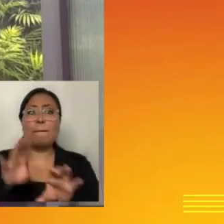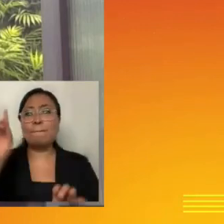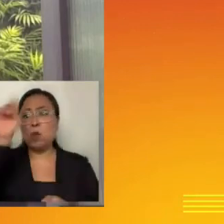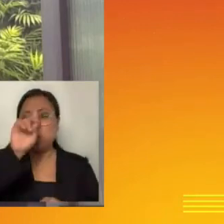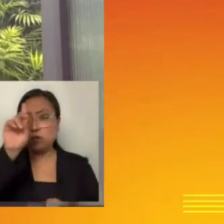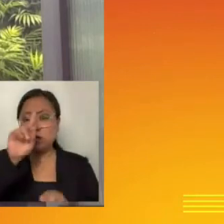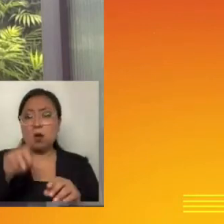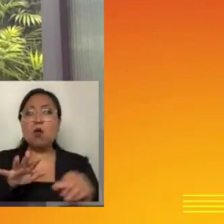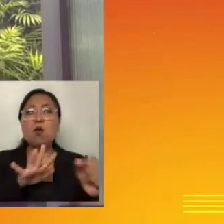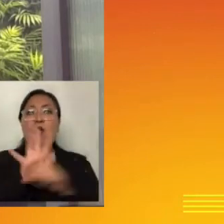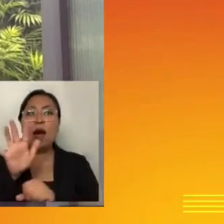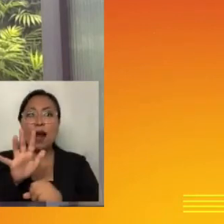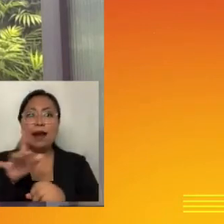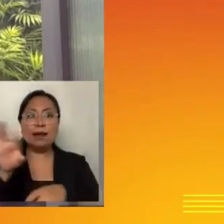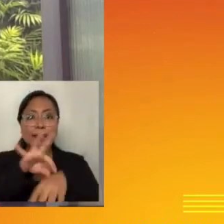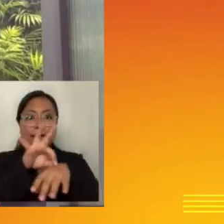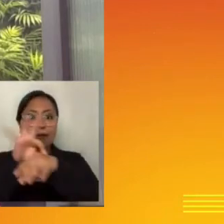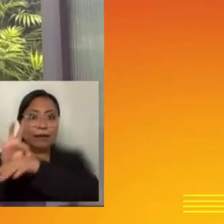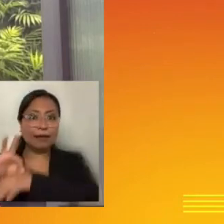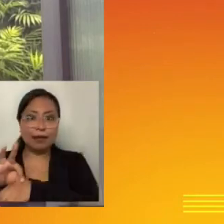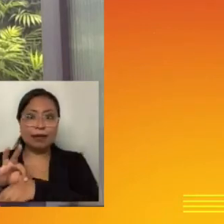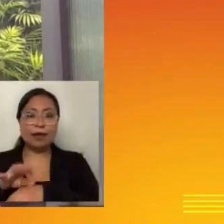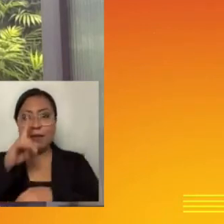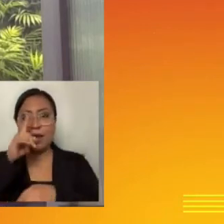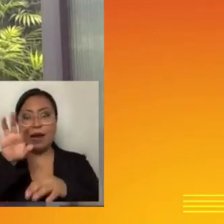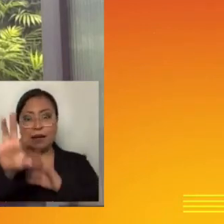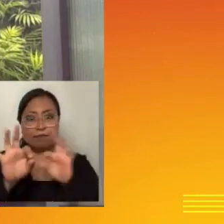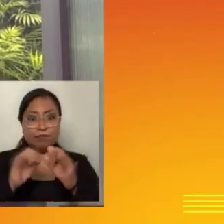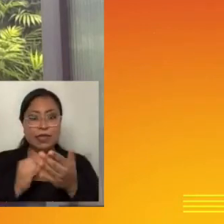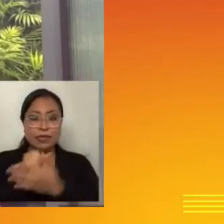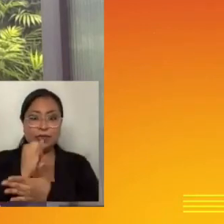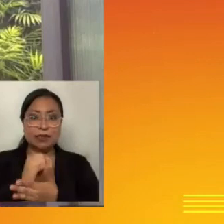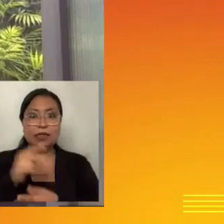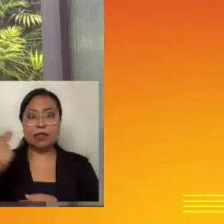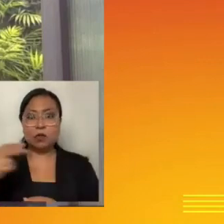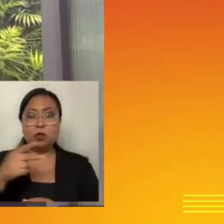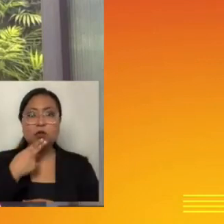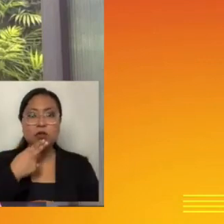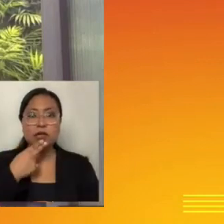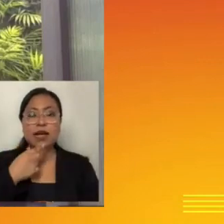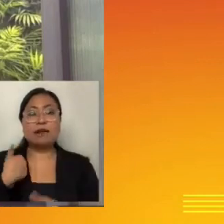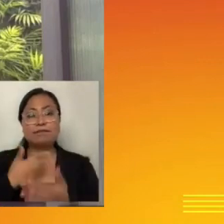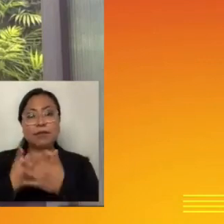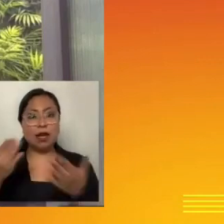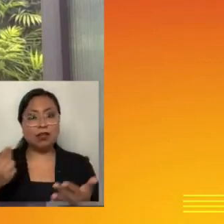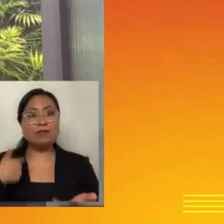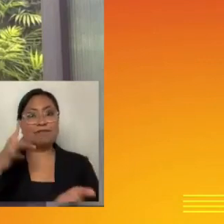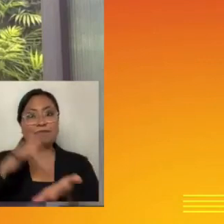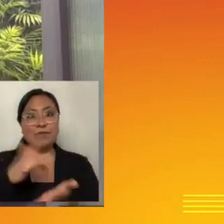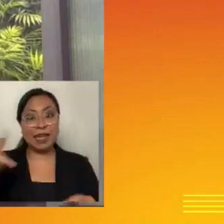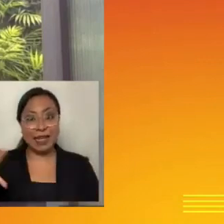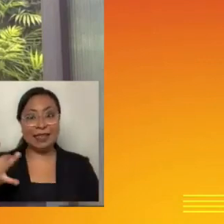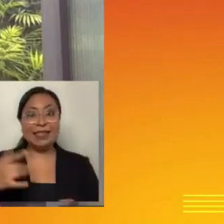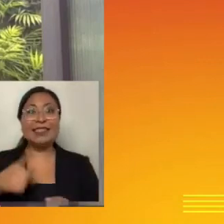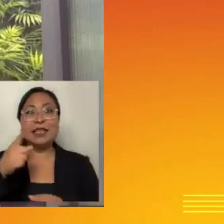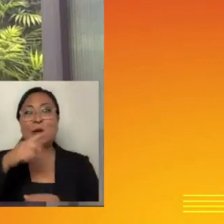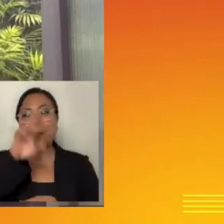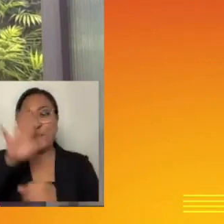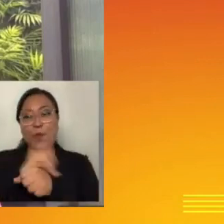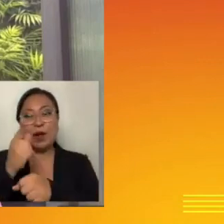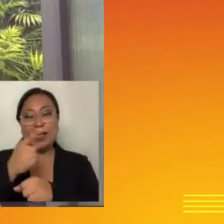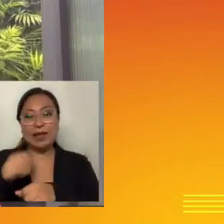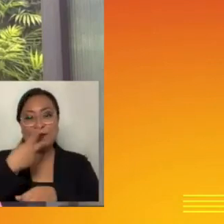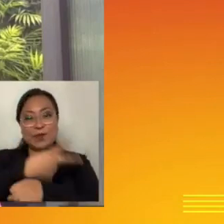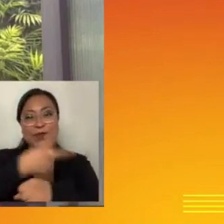la adquisición de todas estas soluciones. Y bueno, no me queda más que agradecer nuevamente por esta invitación y